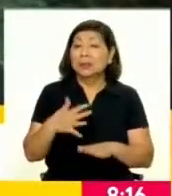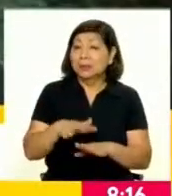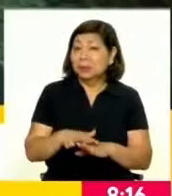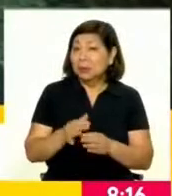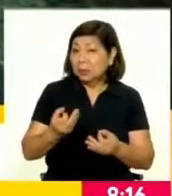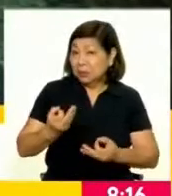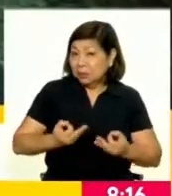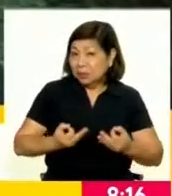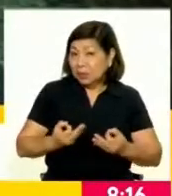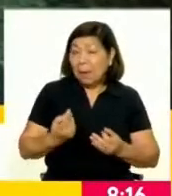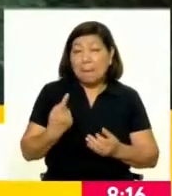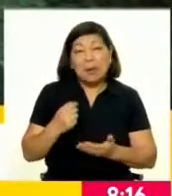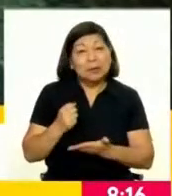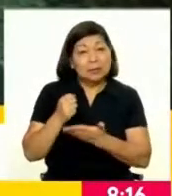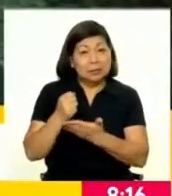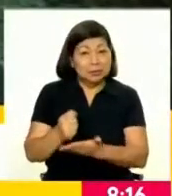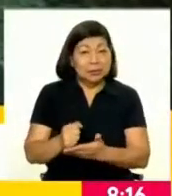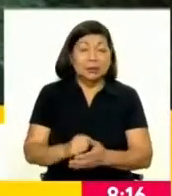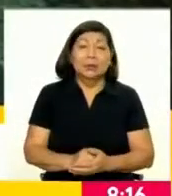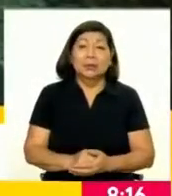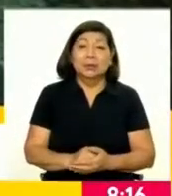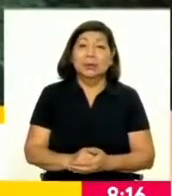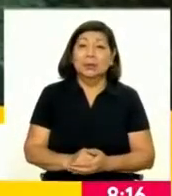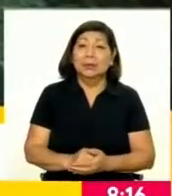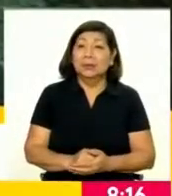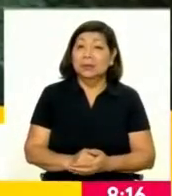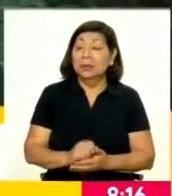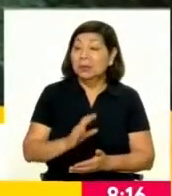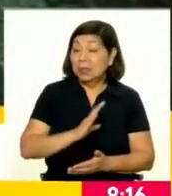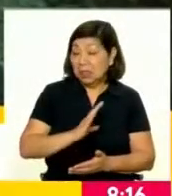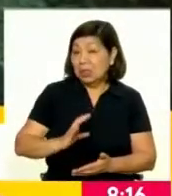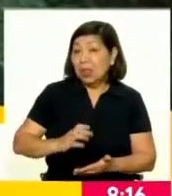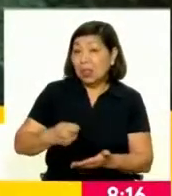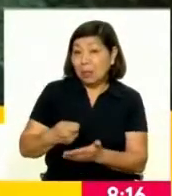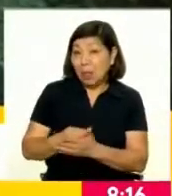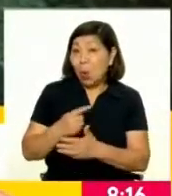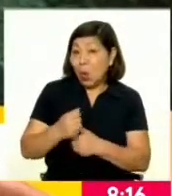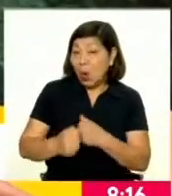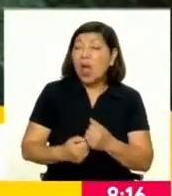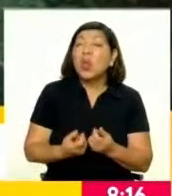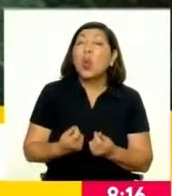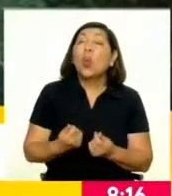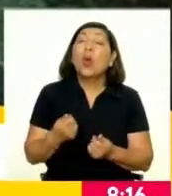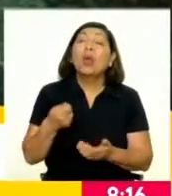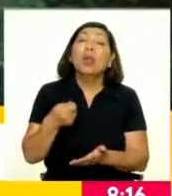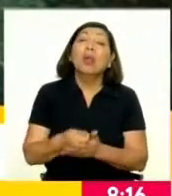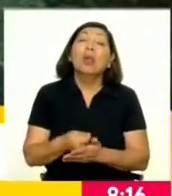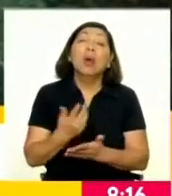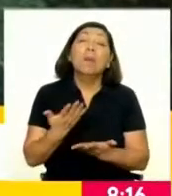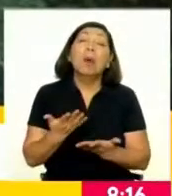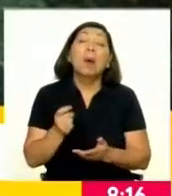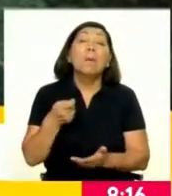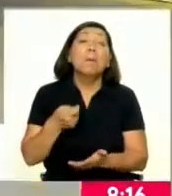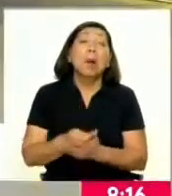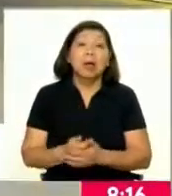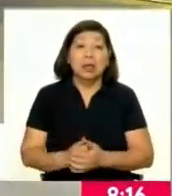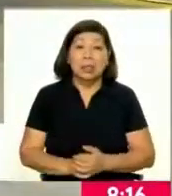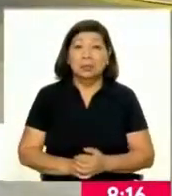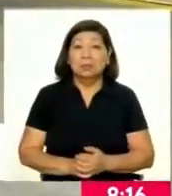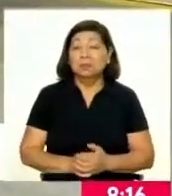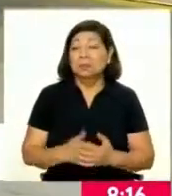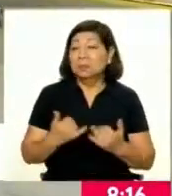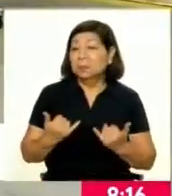un presupuesto destinado por el Estado al año, ¿no? ¿Cuánto es ese presupuesto aproximado?